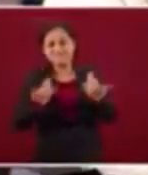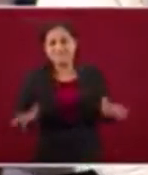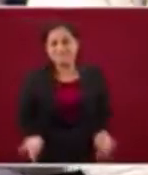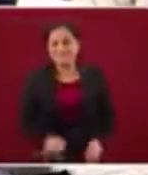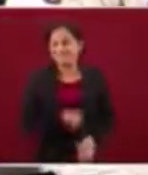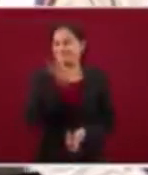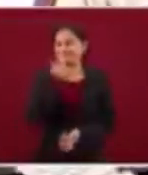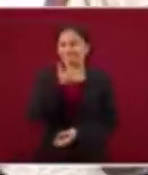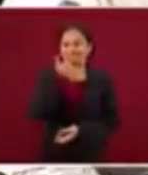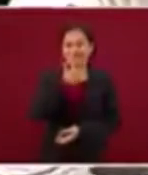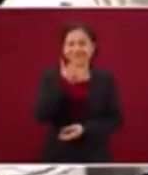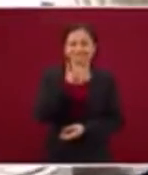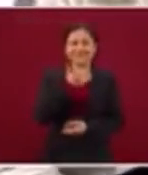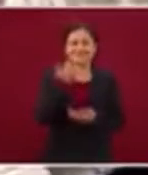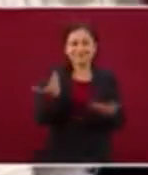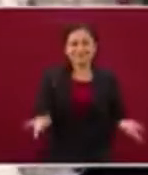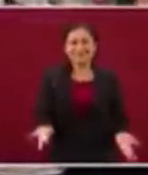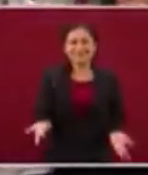Bueno, pero…